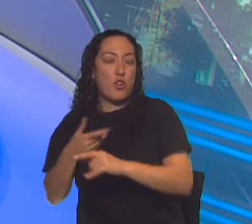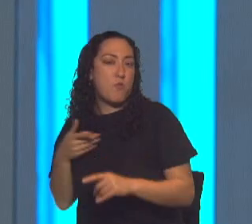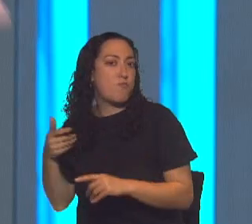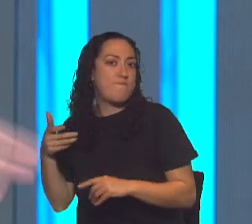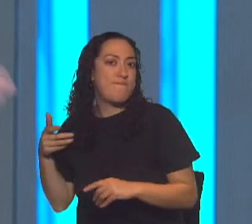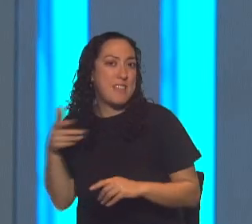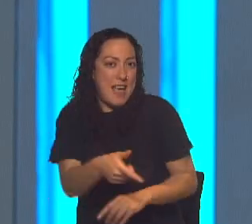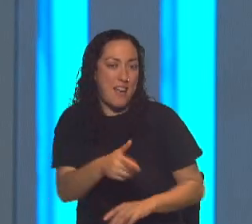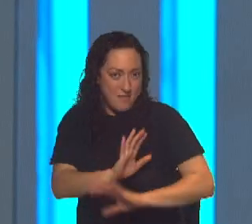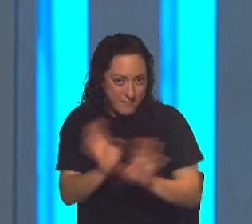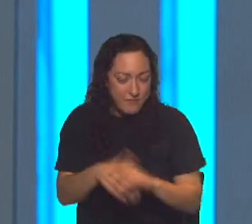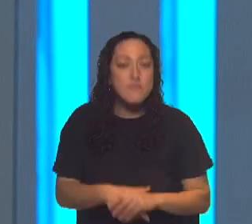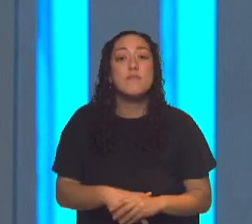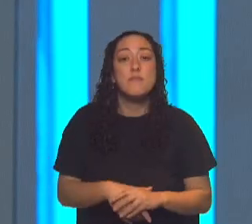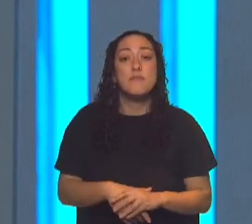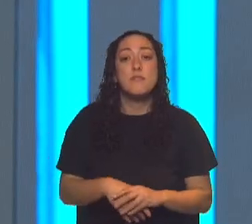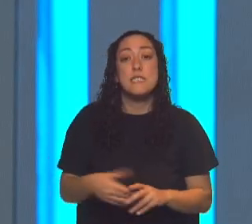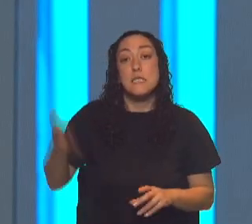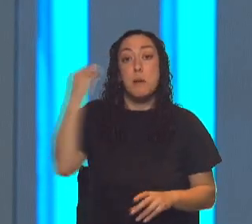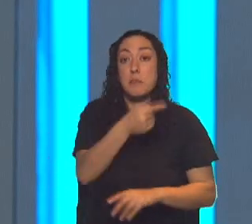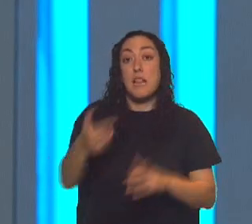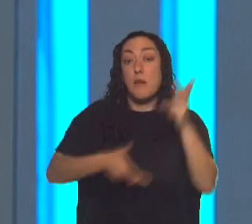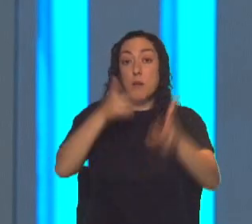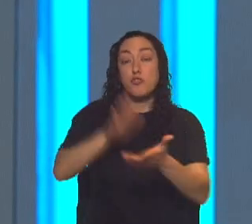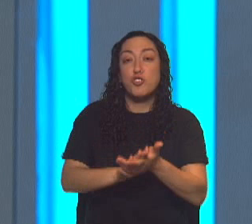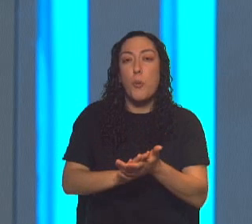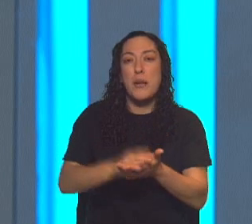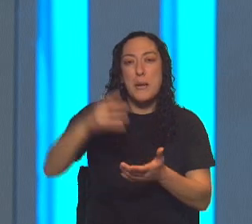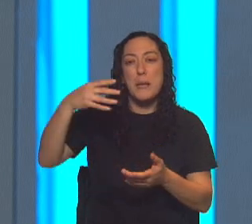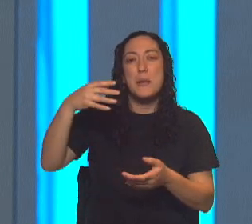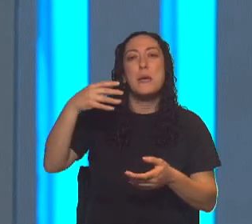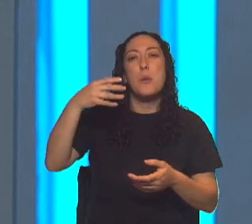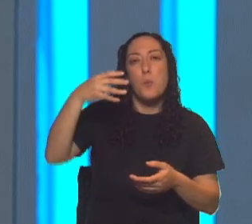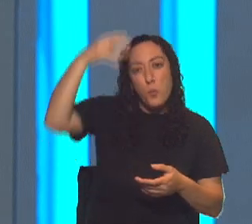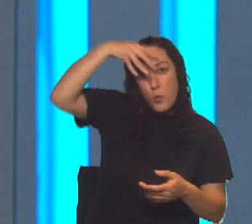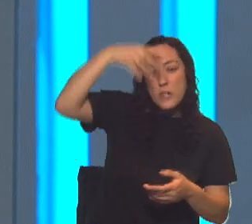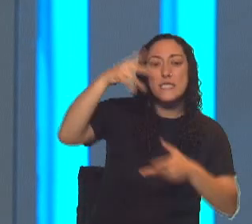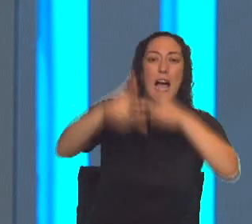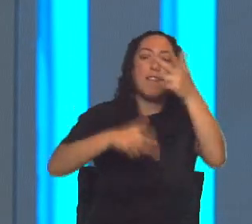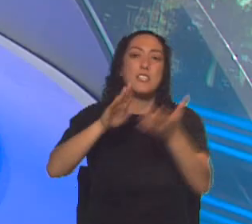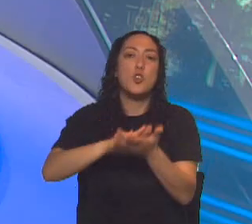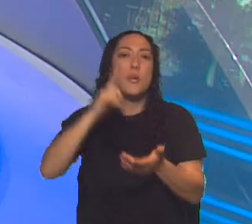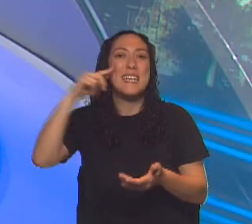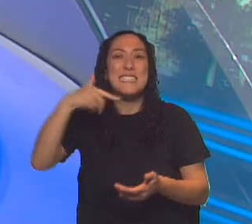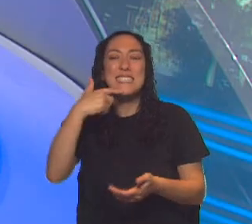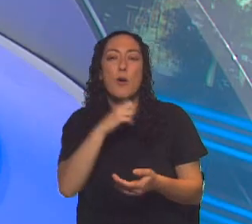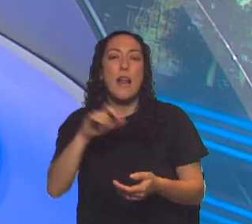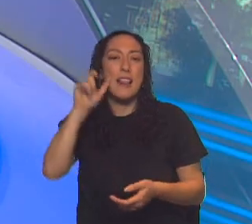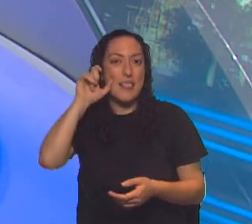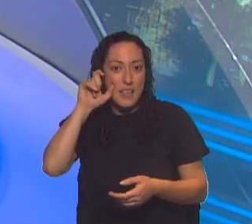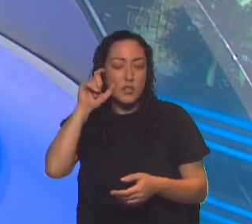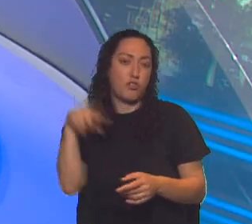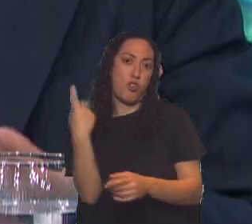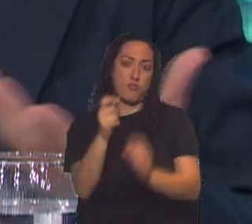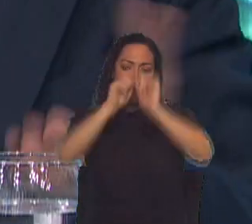seguramente usted también porque lo hablamos la semana pasada que Patricia bullrich habló de Martín inal de esta semana no la anterior que fue la que había pasamos sorprendidos